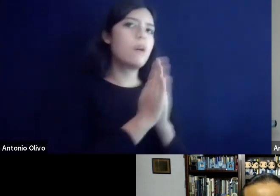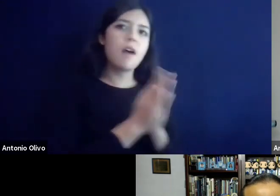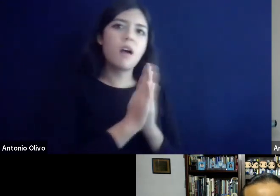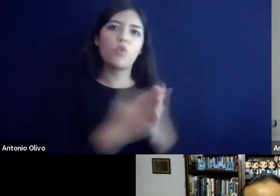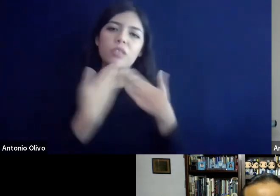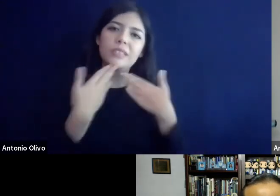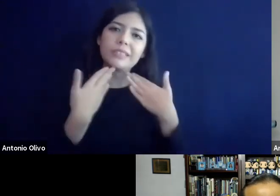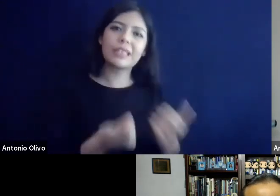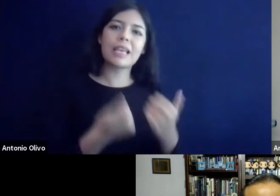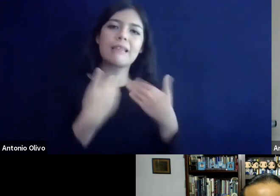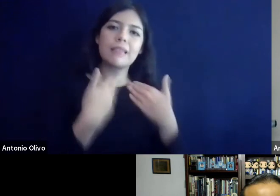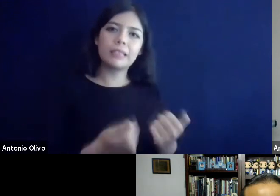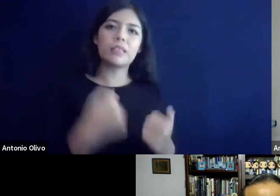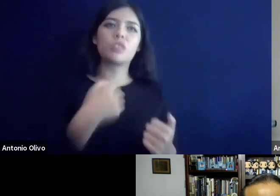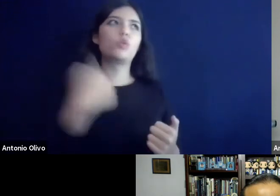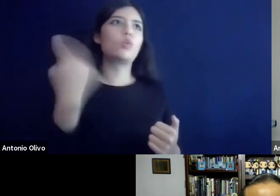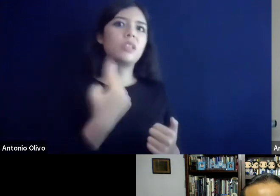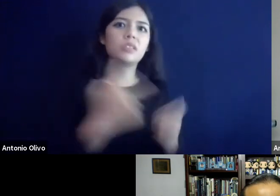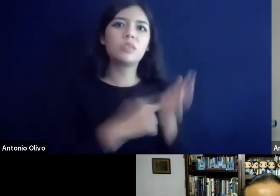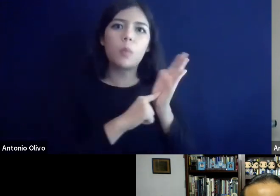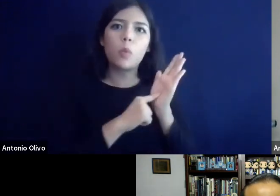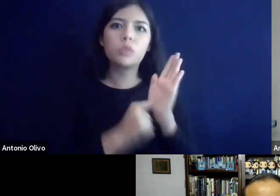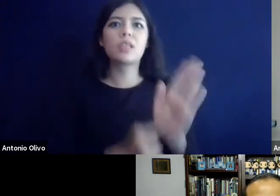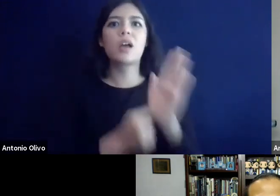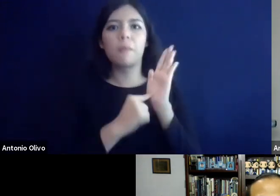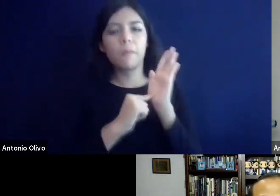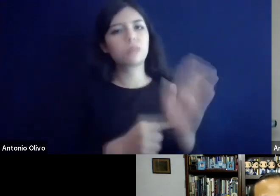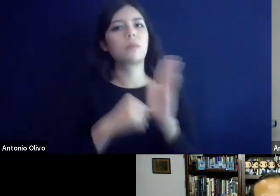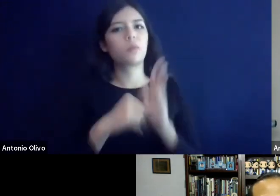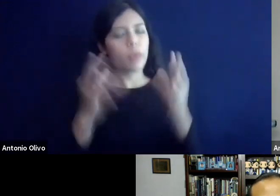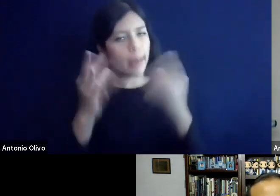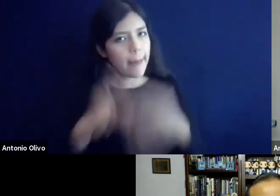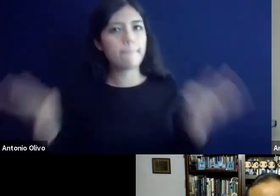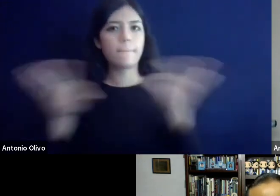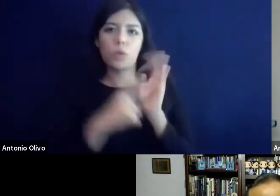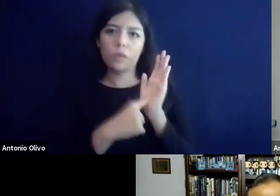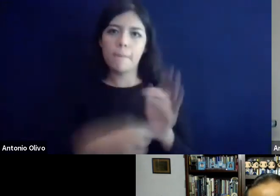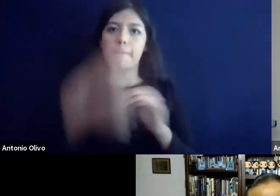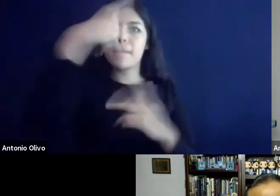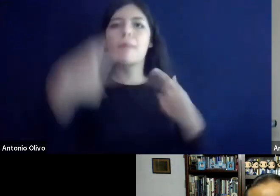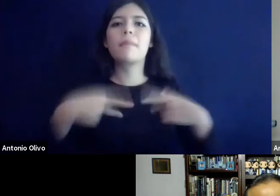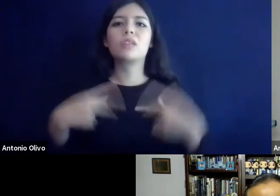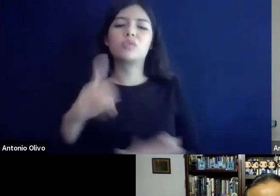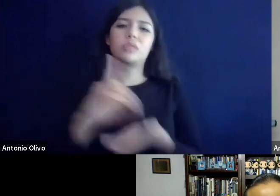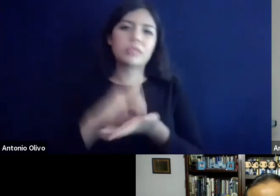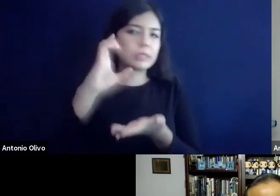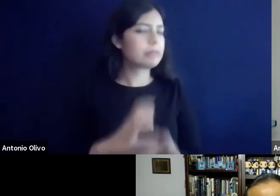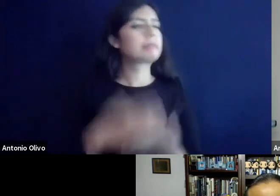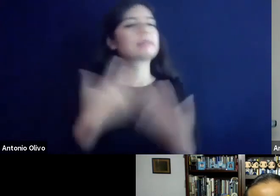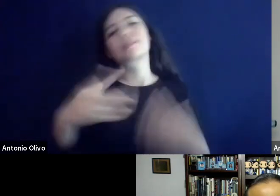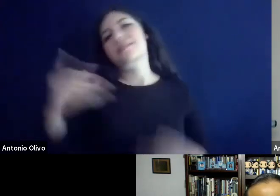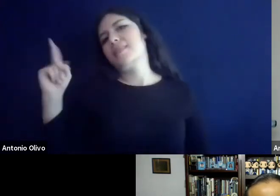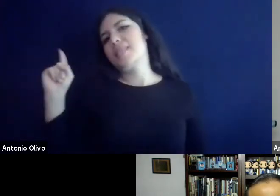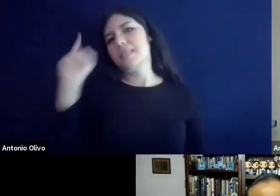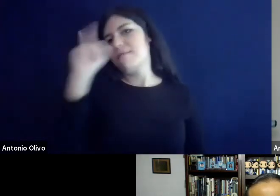No tiene nada que ver conmigo. ¿Sí? Entonces, es difícil. O sea, no es algo fácil,